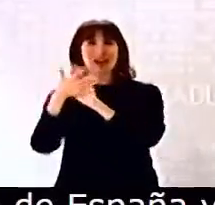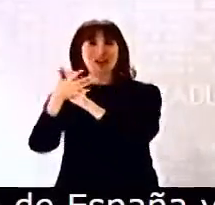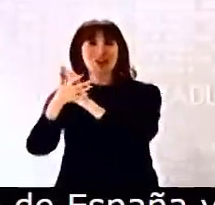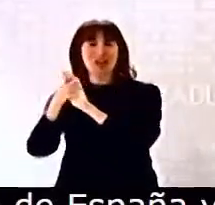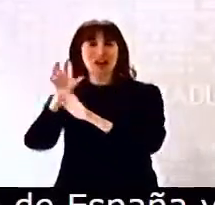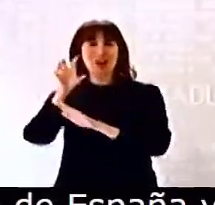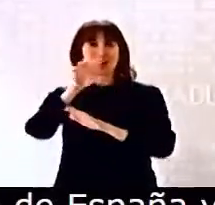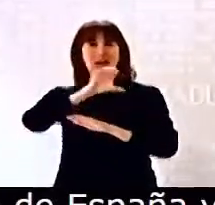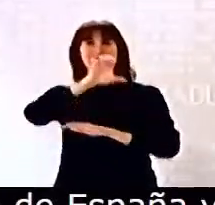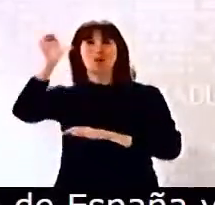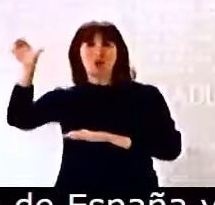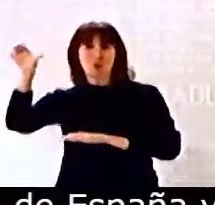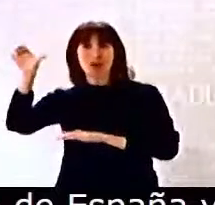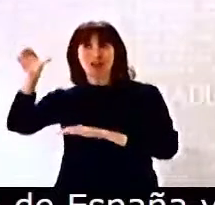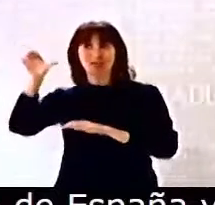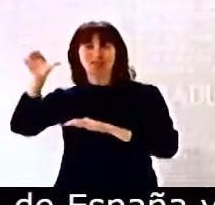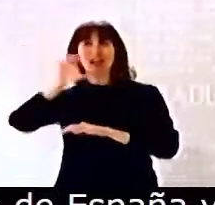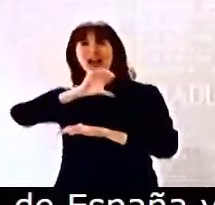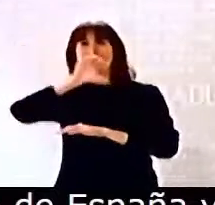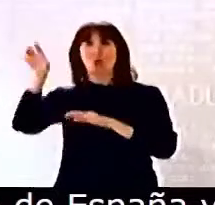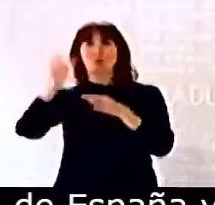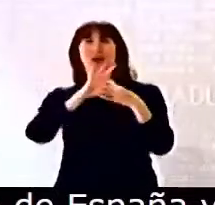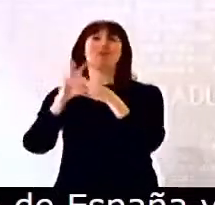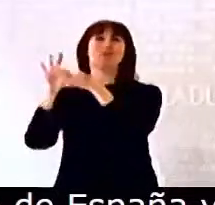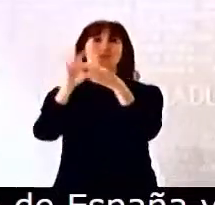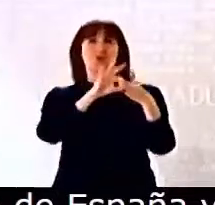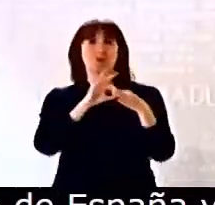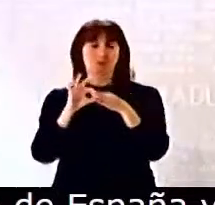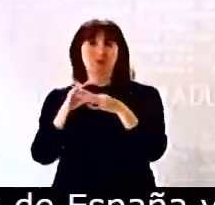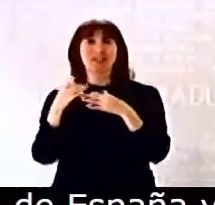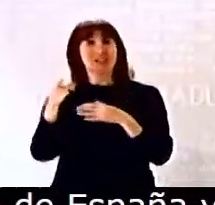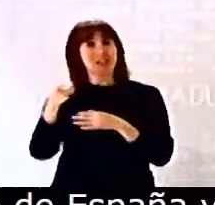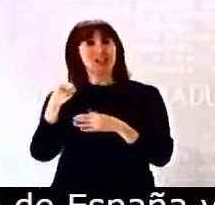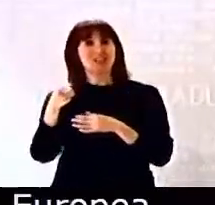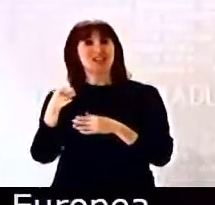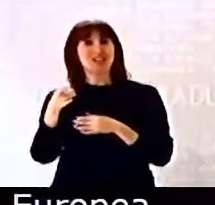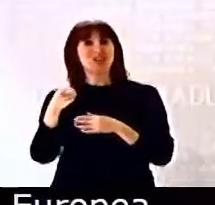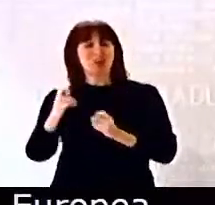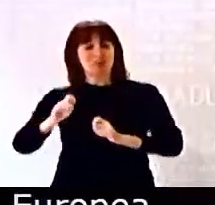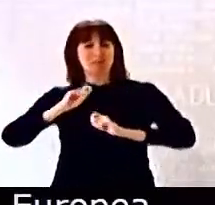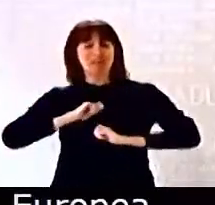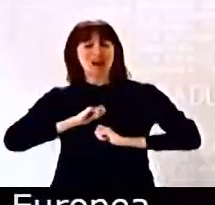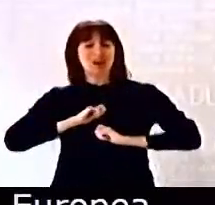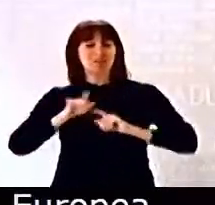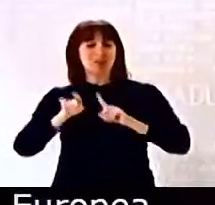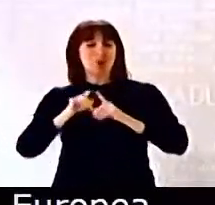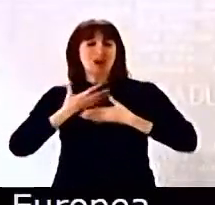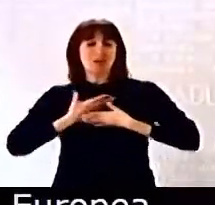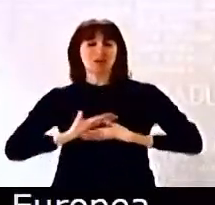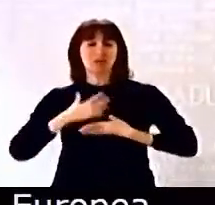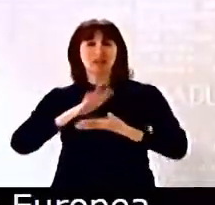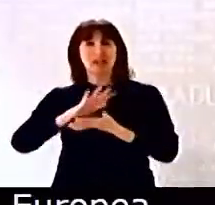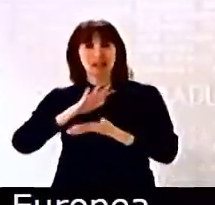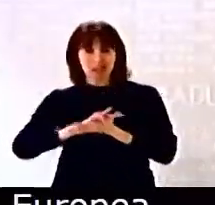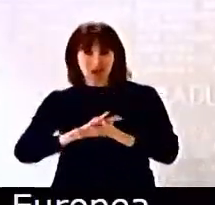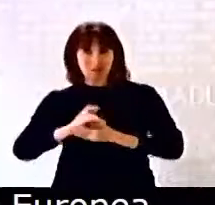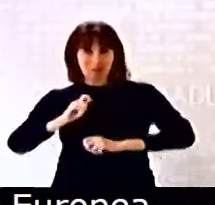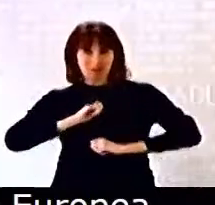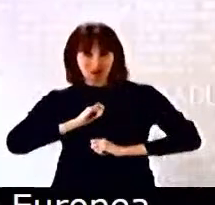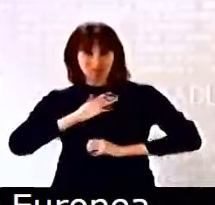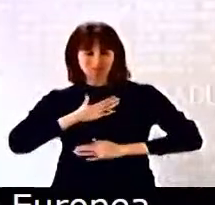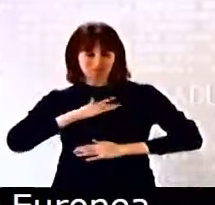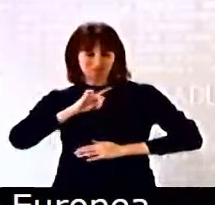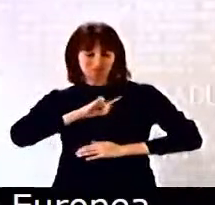Comunidad Europea, de la Unión Europea. Y eso me da cierta tranquilidad. No